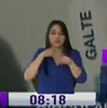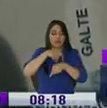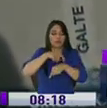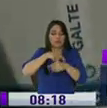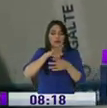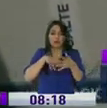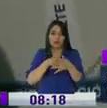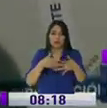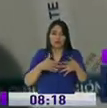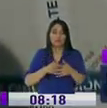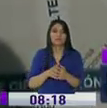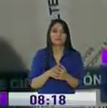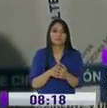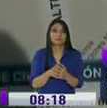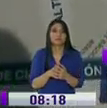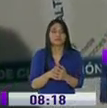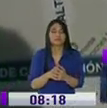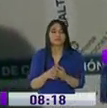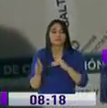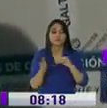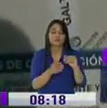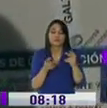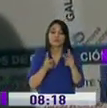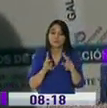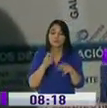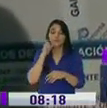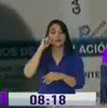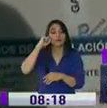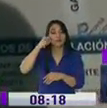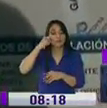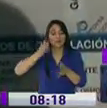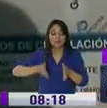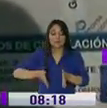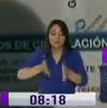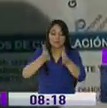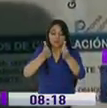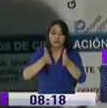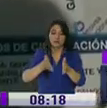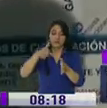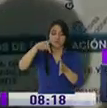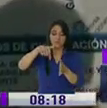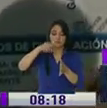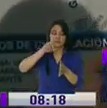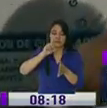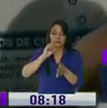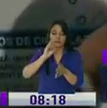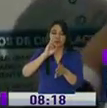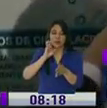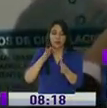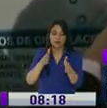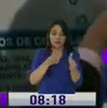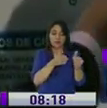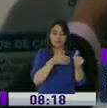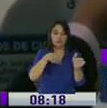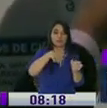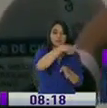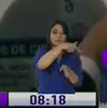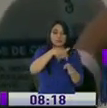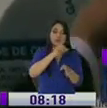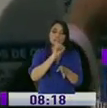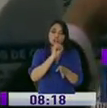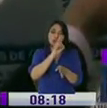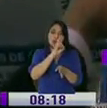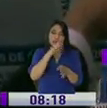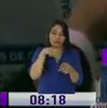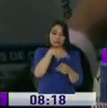oriente-occidente. Tenemos que también recordarle a la ciudadanía que la calle Pedro Dorado cambiará de sentido. Solo el tramo que tenía de